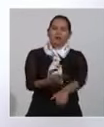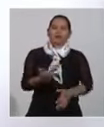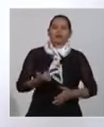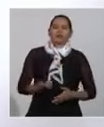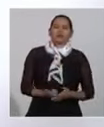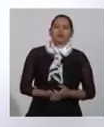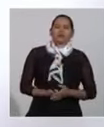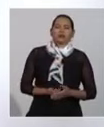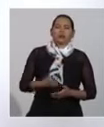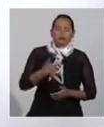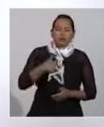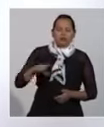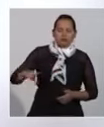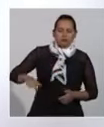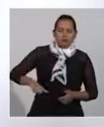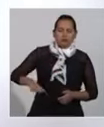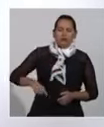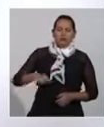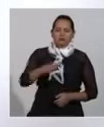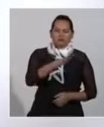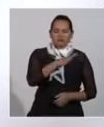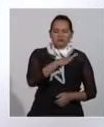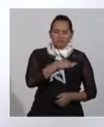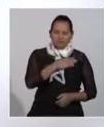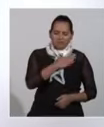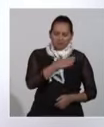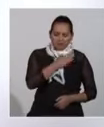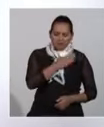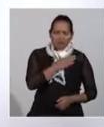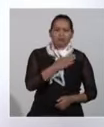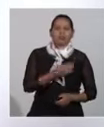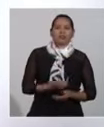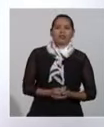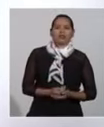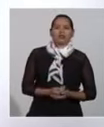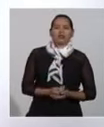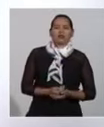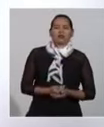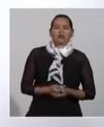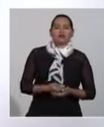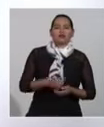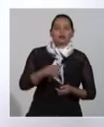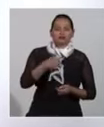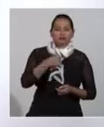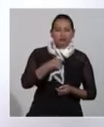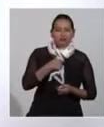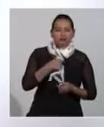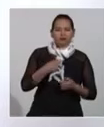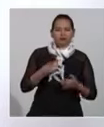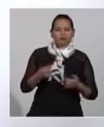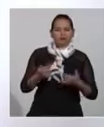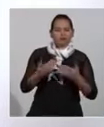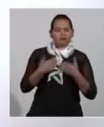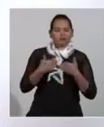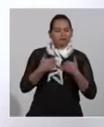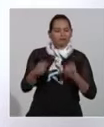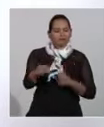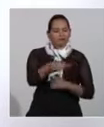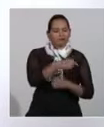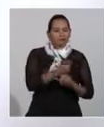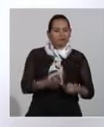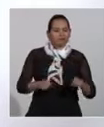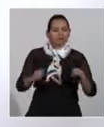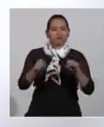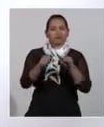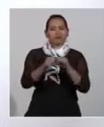de buena fe. Seré propiciador del buen entendimiento en la sociedad. Al poder